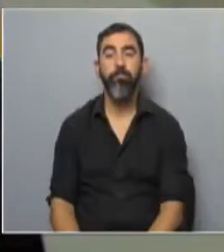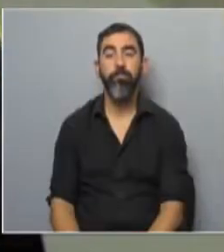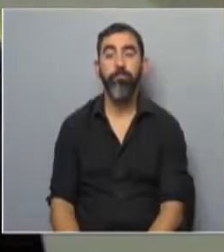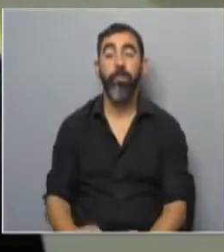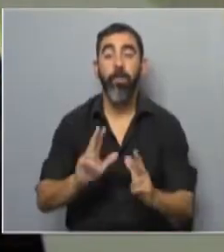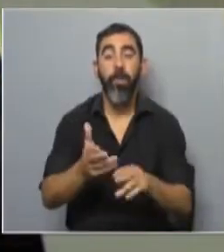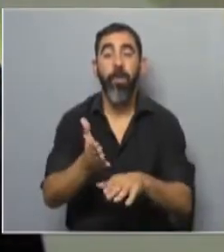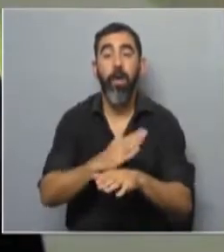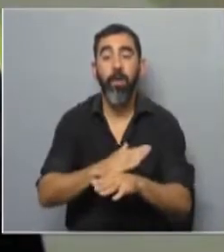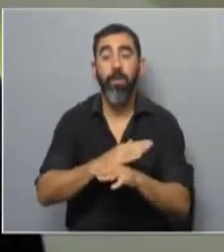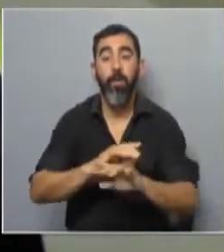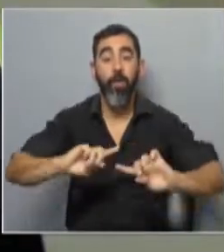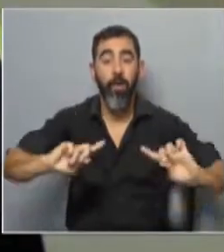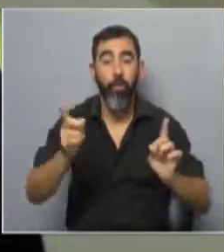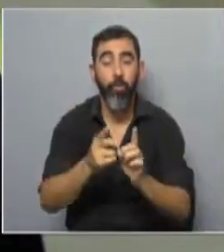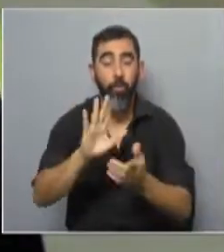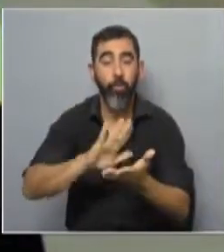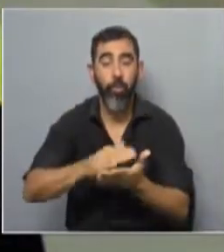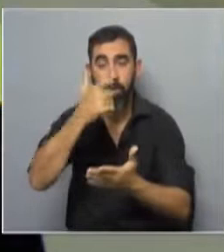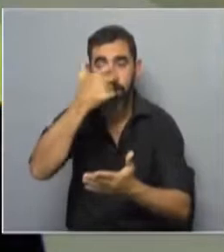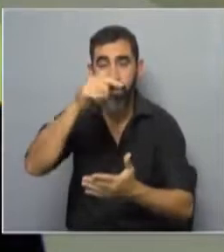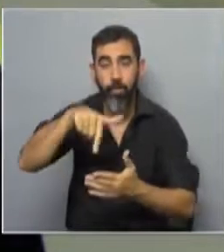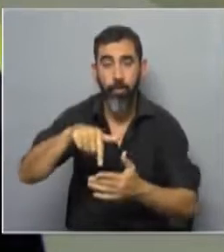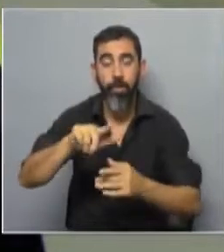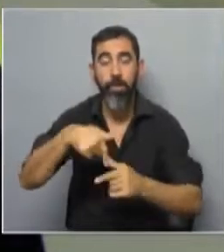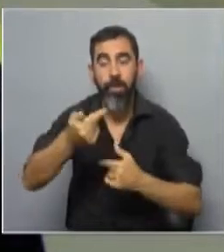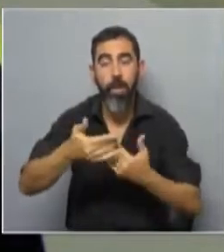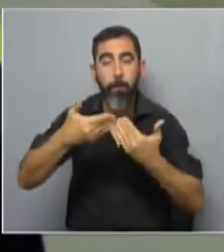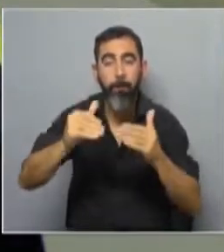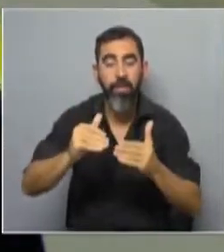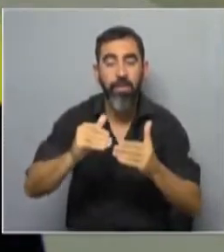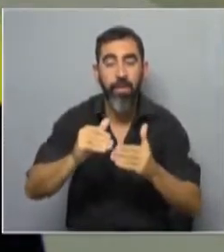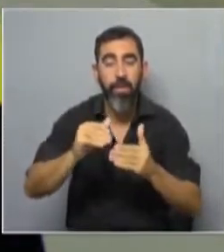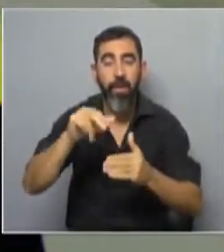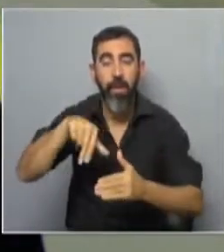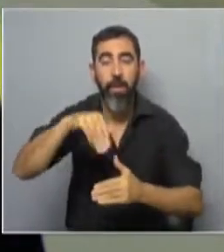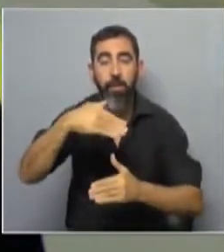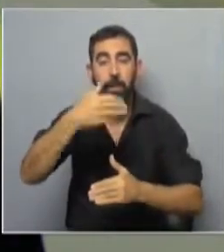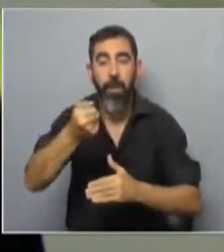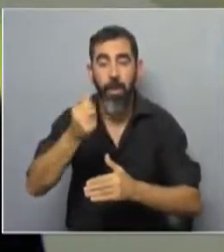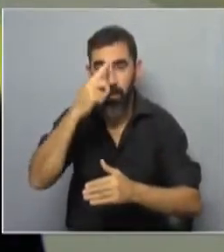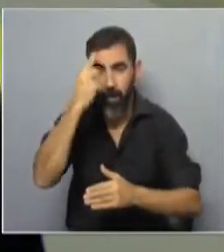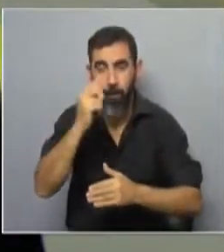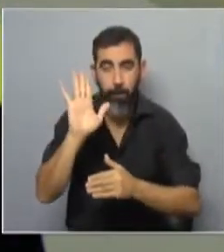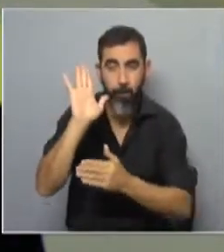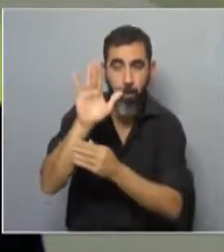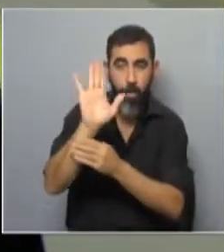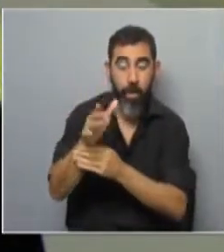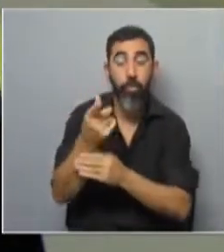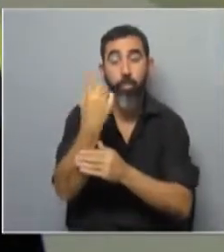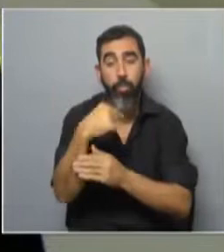Como les decíamos, tenemos una versión reducida de Sobre Ciencia. Hoy en un ratito arranca una nueva fecha de la NBA y por